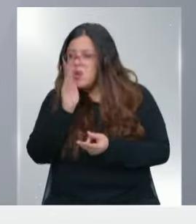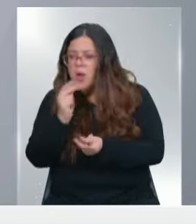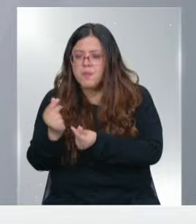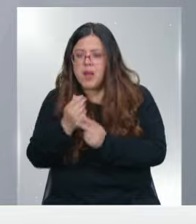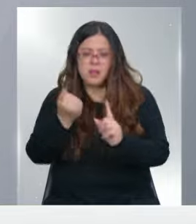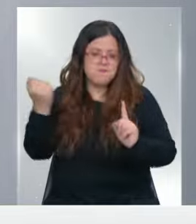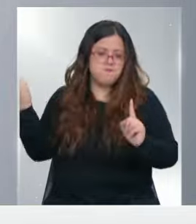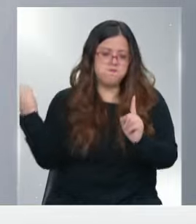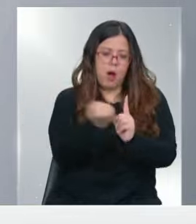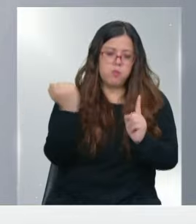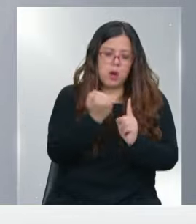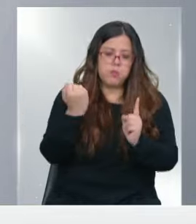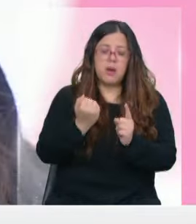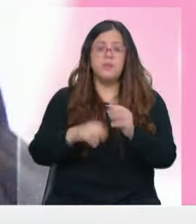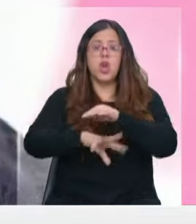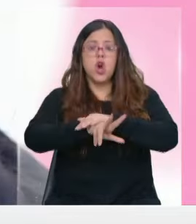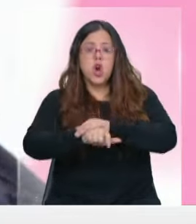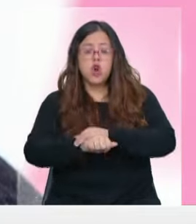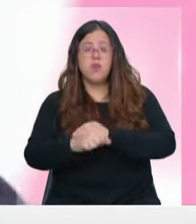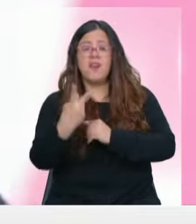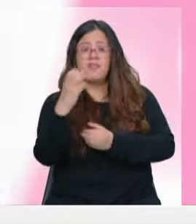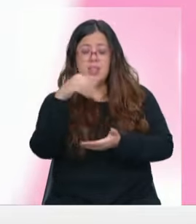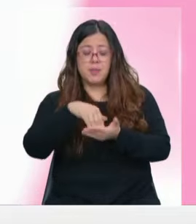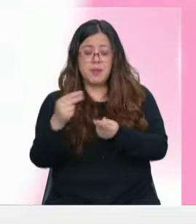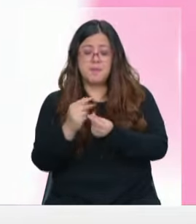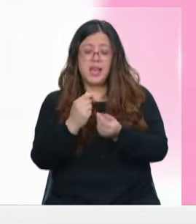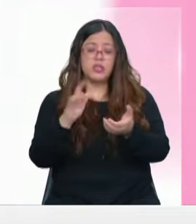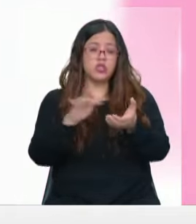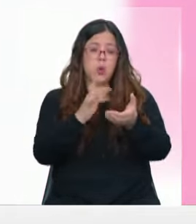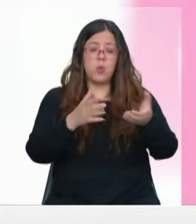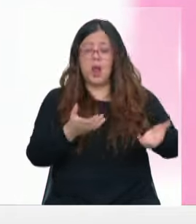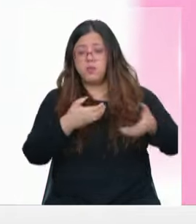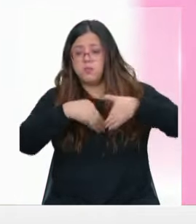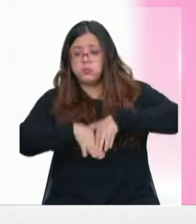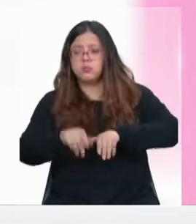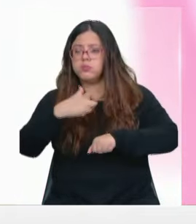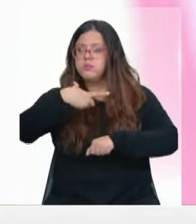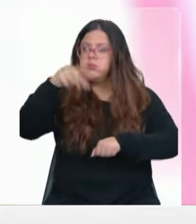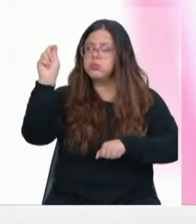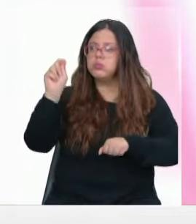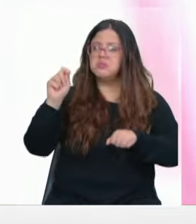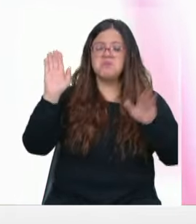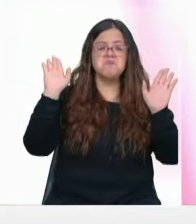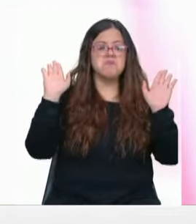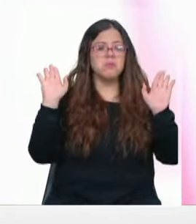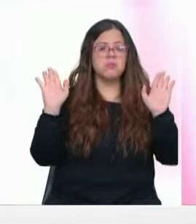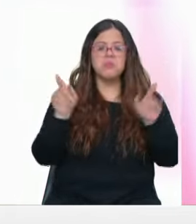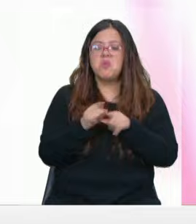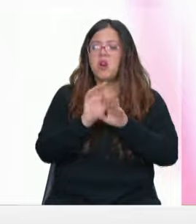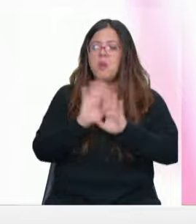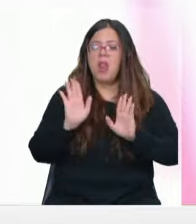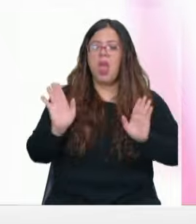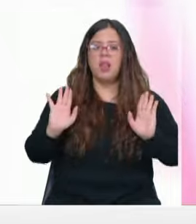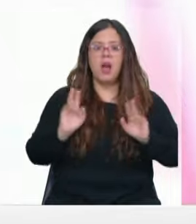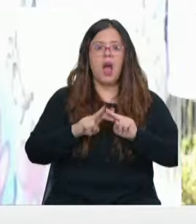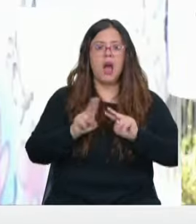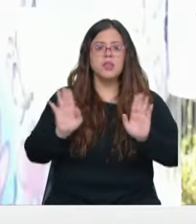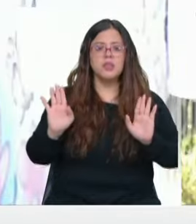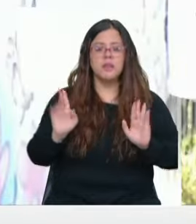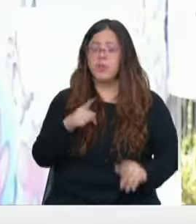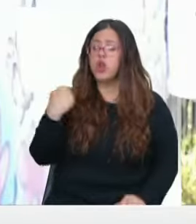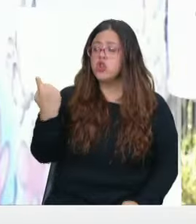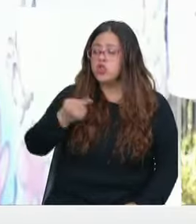llevó los 20.000 pesos, el celular de la adolescente, y escapó del lugar como si nada hubiese pasado. Ya que